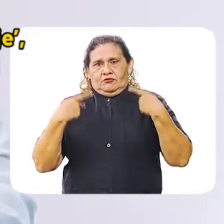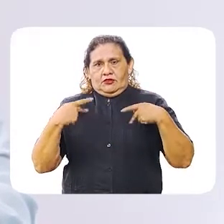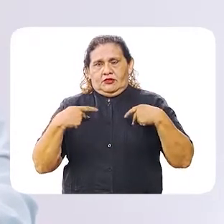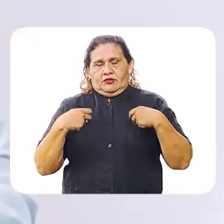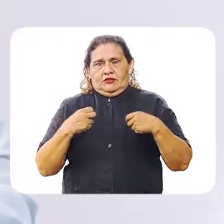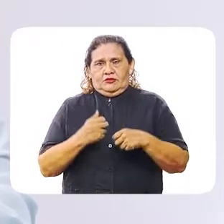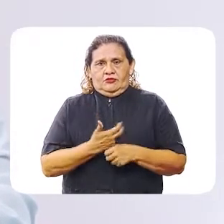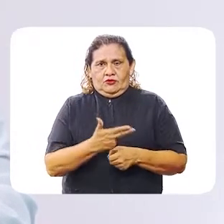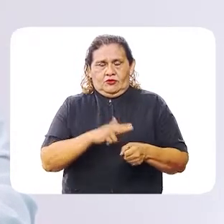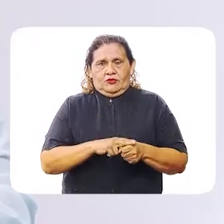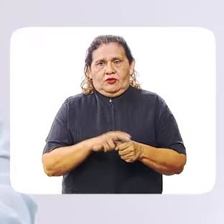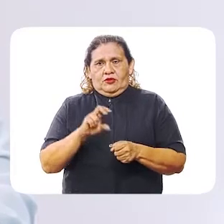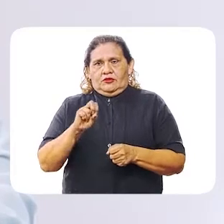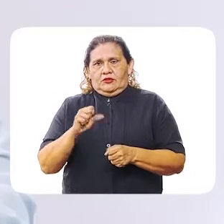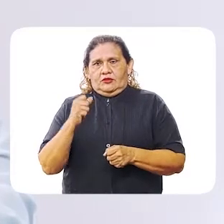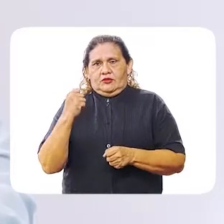públicos.